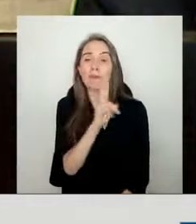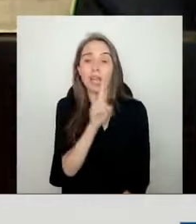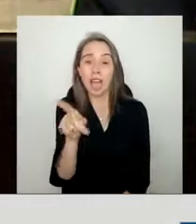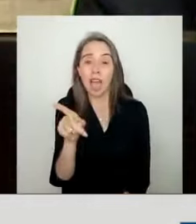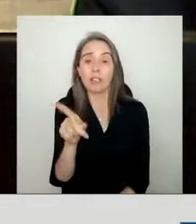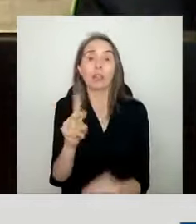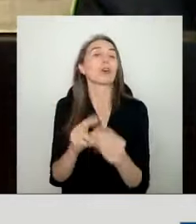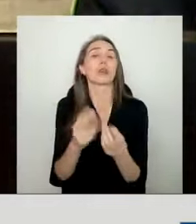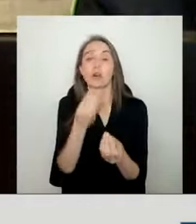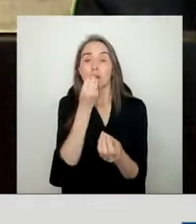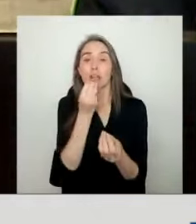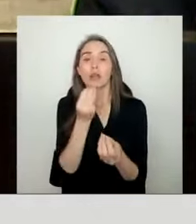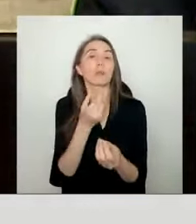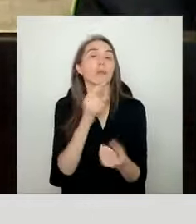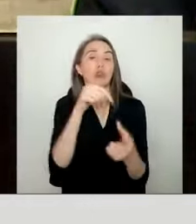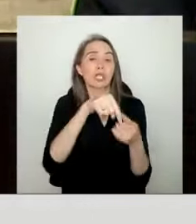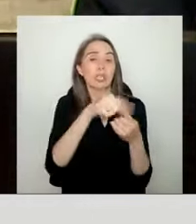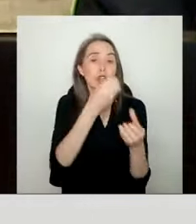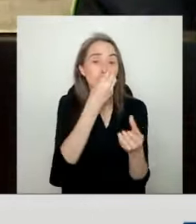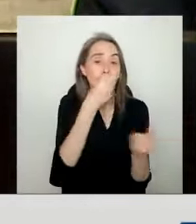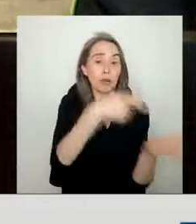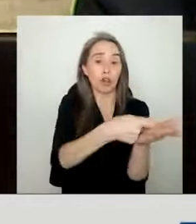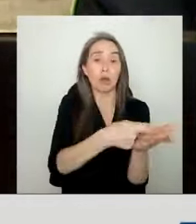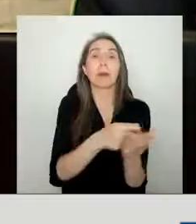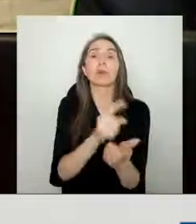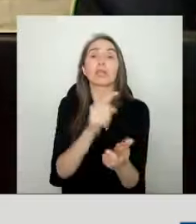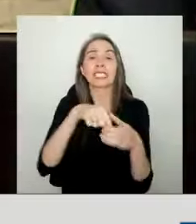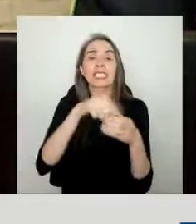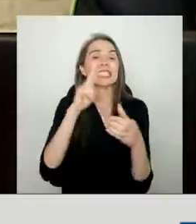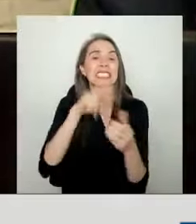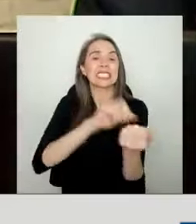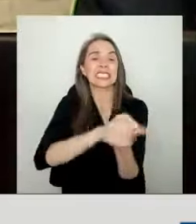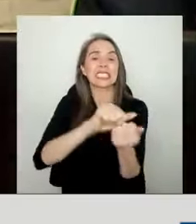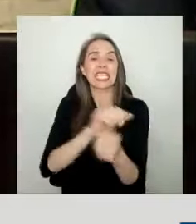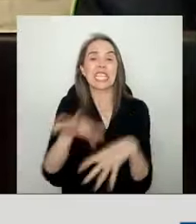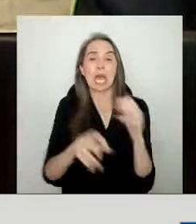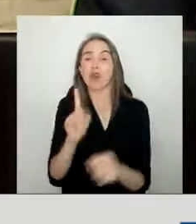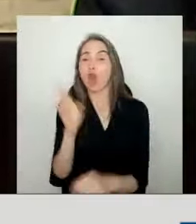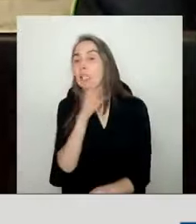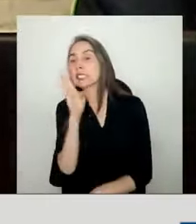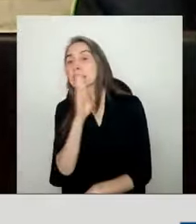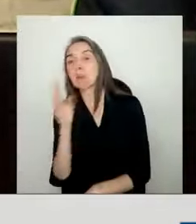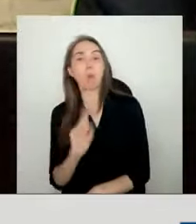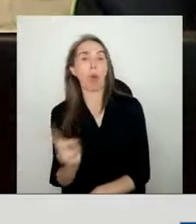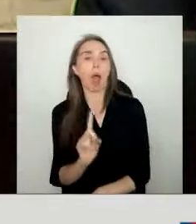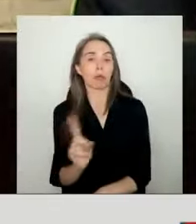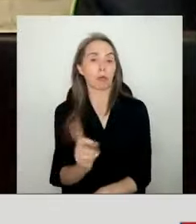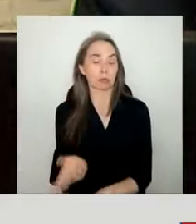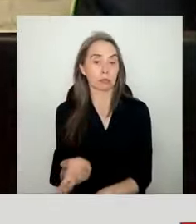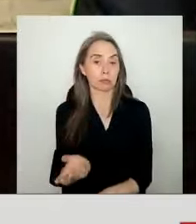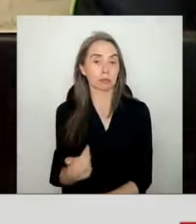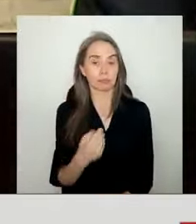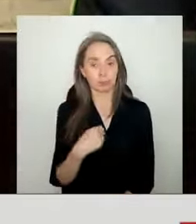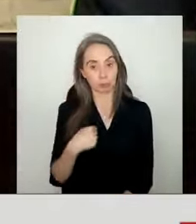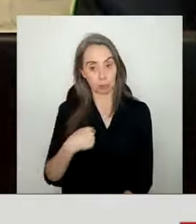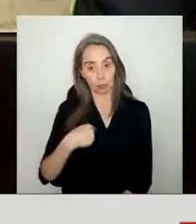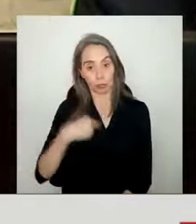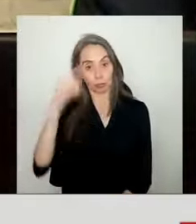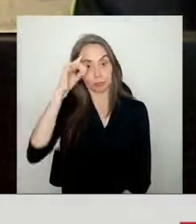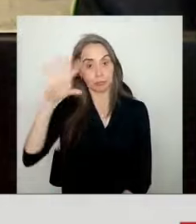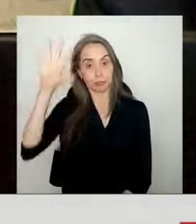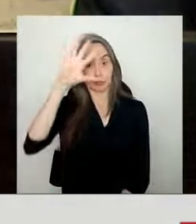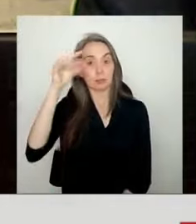tiene animales no está simulando nada y yo me imagino y pienso